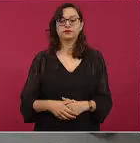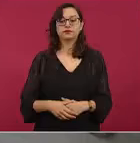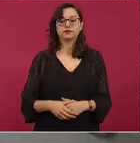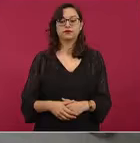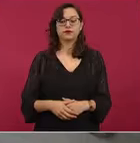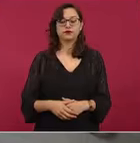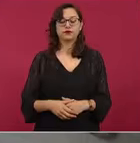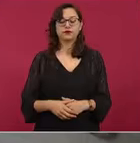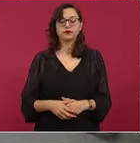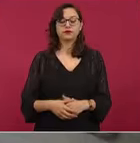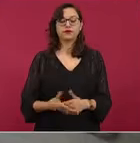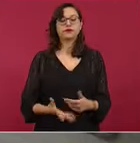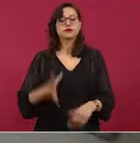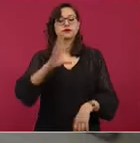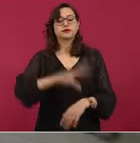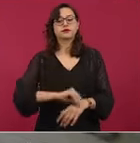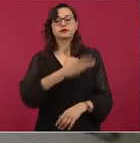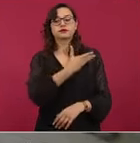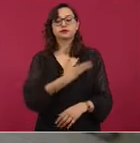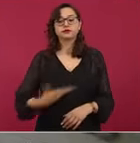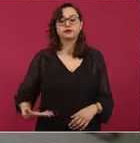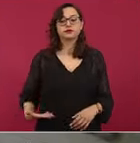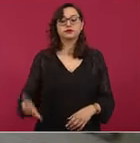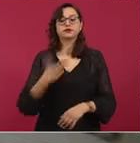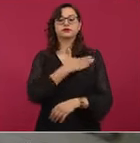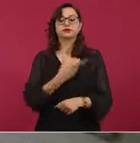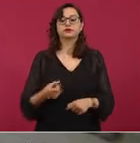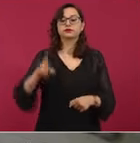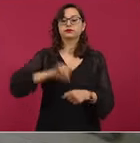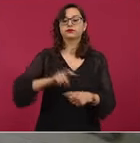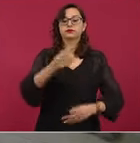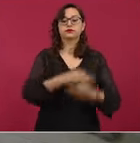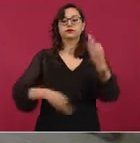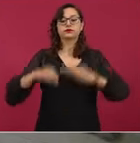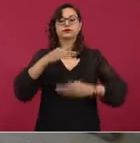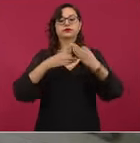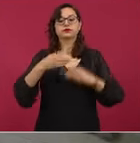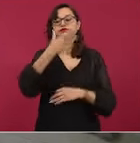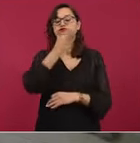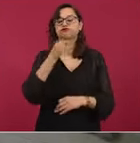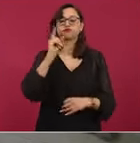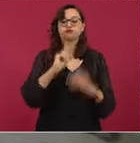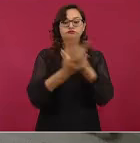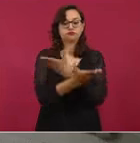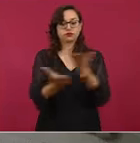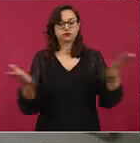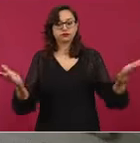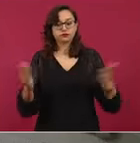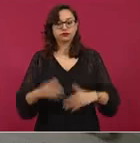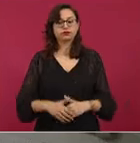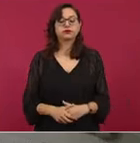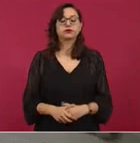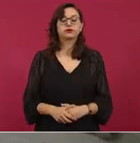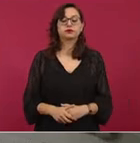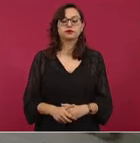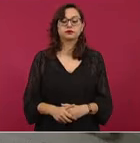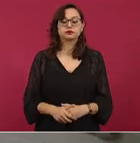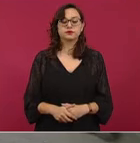Con su permiso, señor presidente, buenos días a todas y todos ustedes. En cuanto al informe de